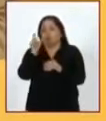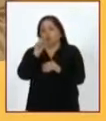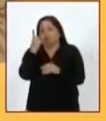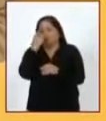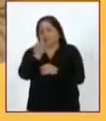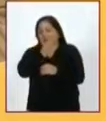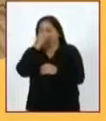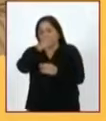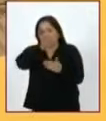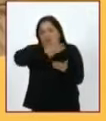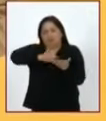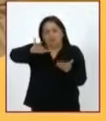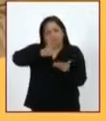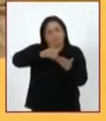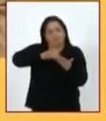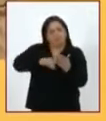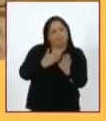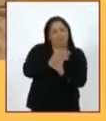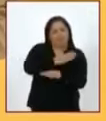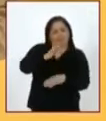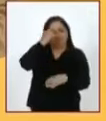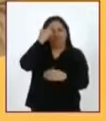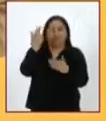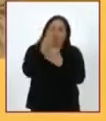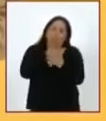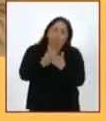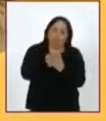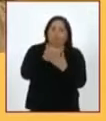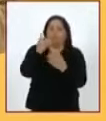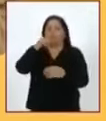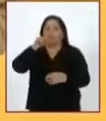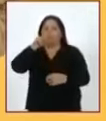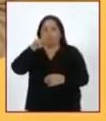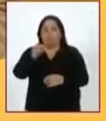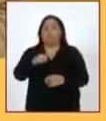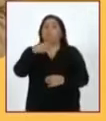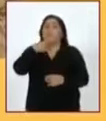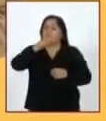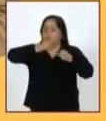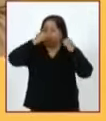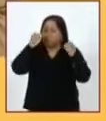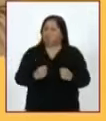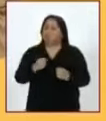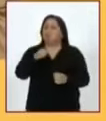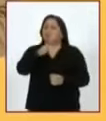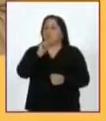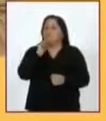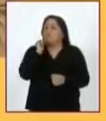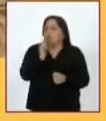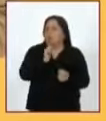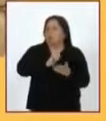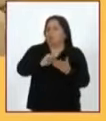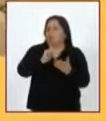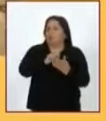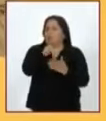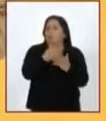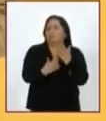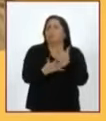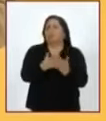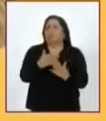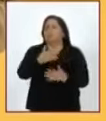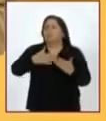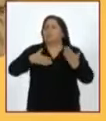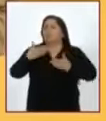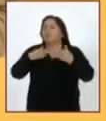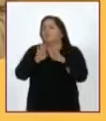académica han leído textos narrativos como cuentos y novelas, pero seguro que alguna vez también han tenido en sus manos y